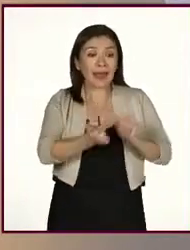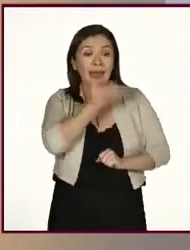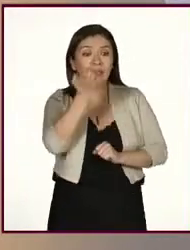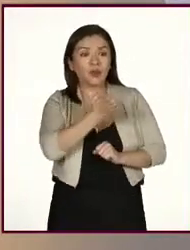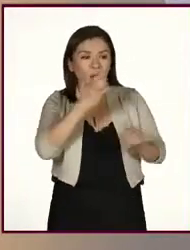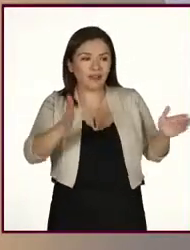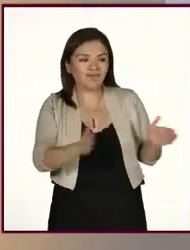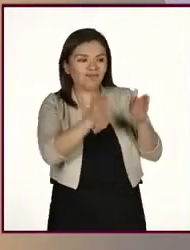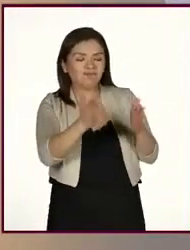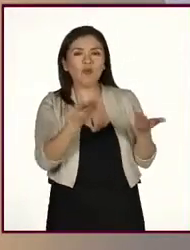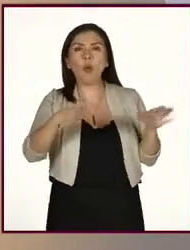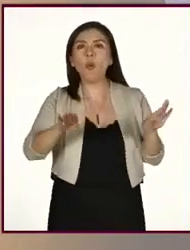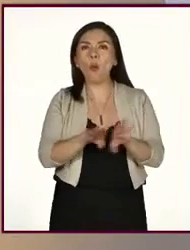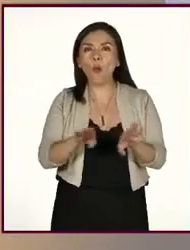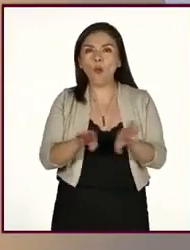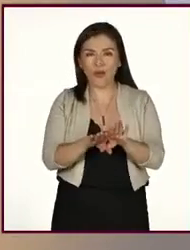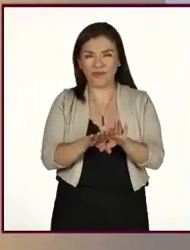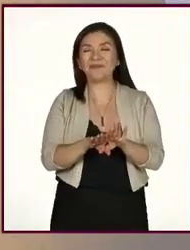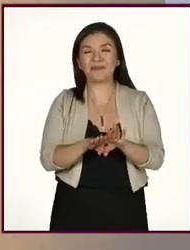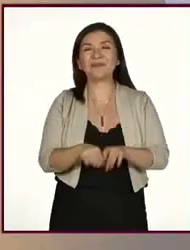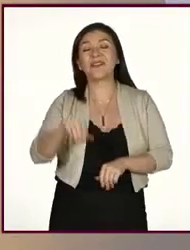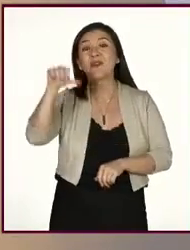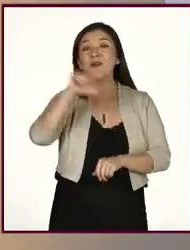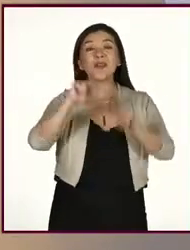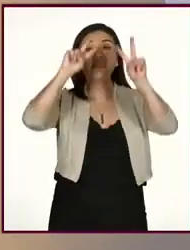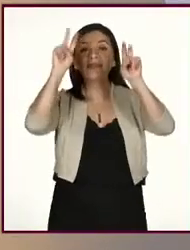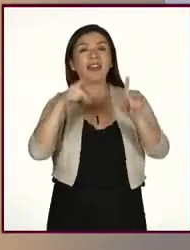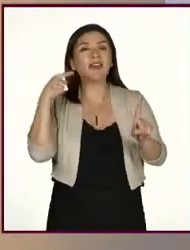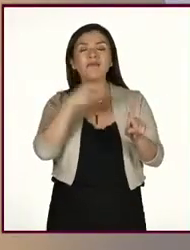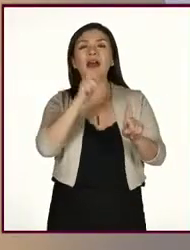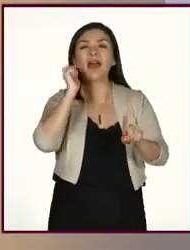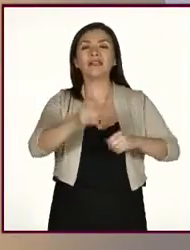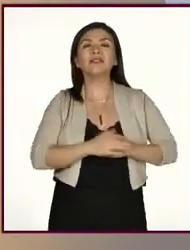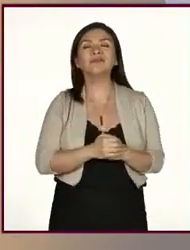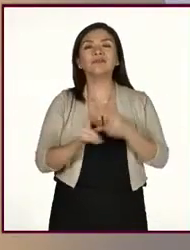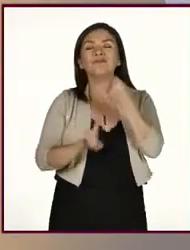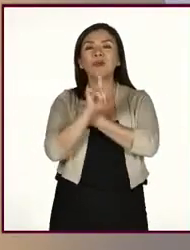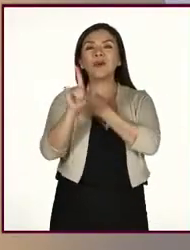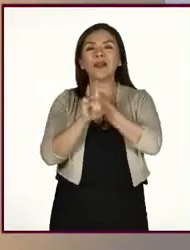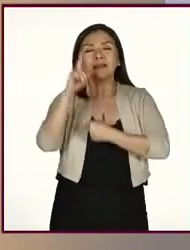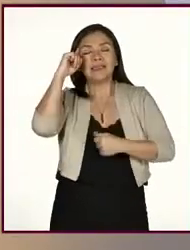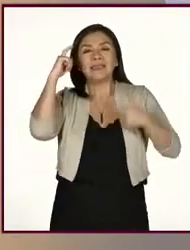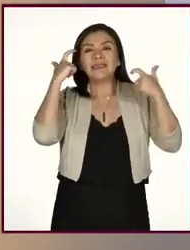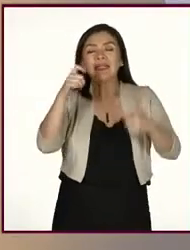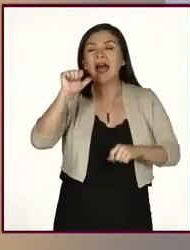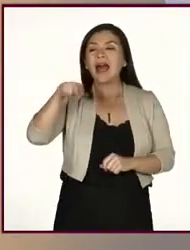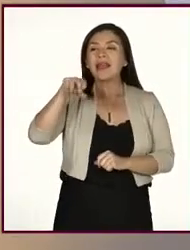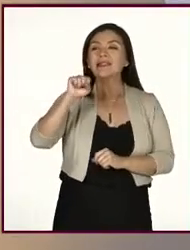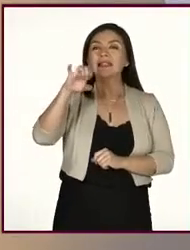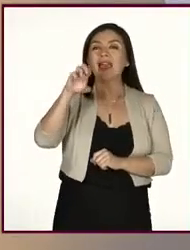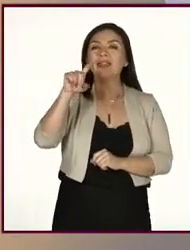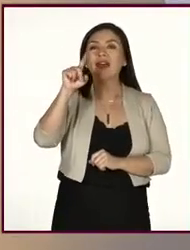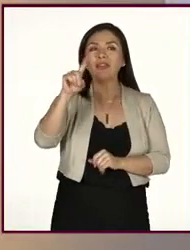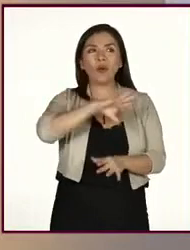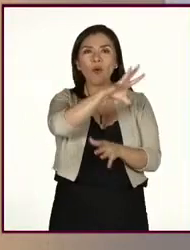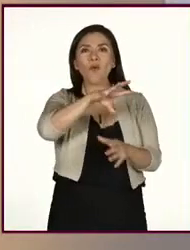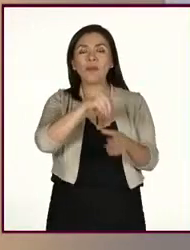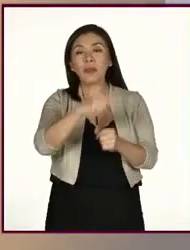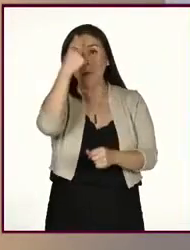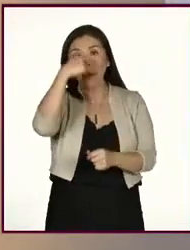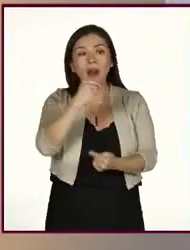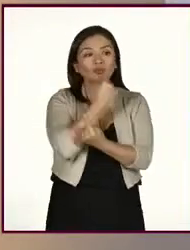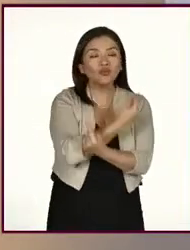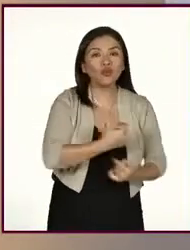en el entorno escolar? Y bueno, nuestro tema de hoy es trastorno de ansiedad generalizada en la infancia y la